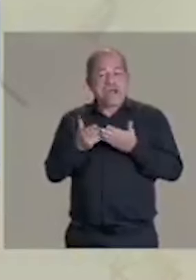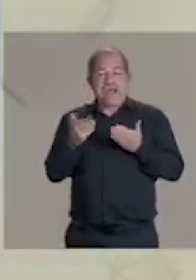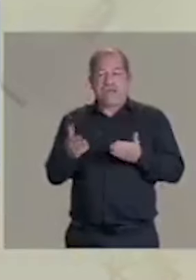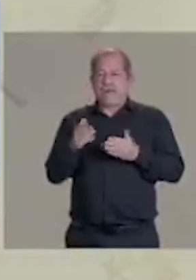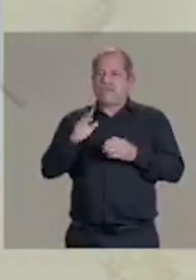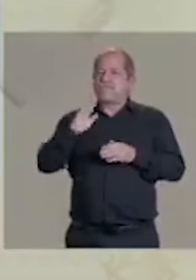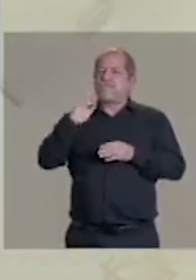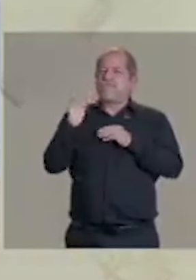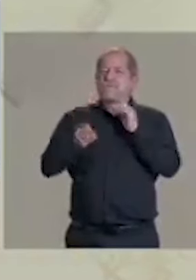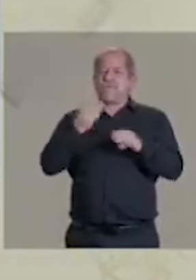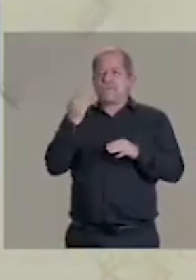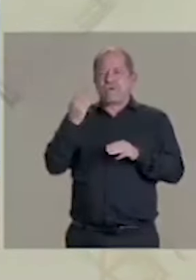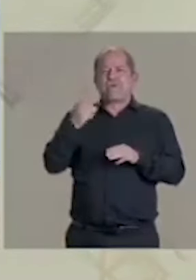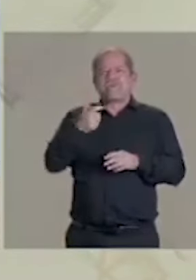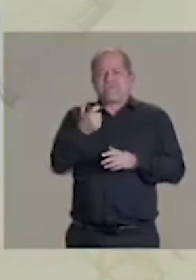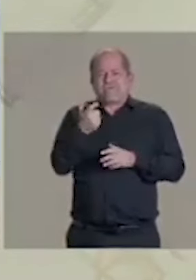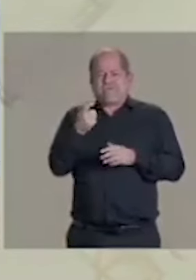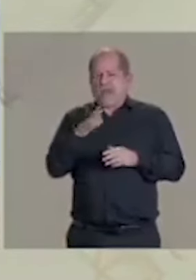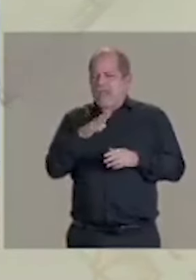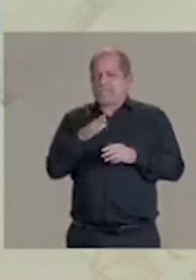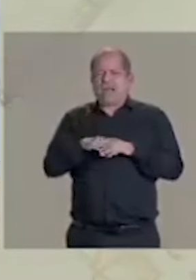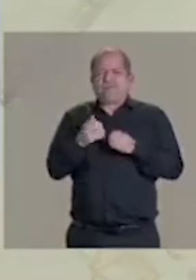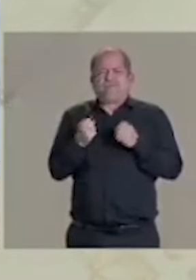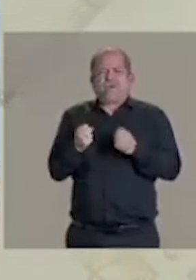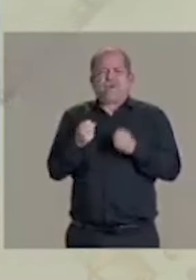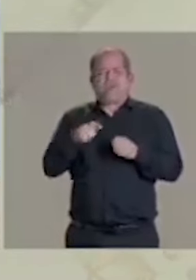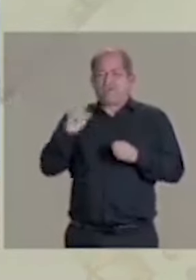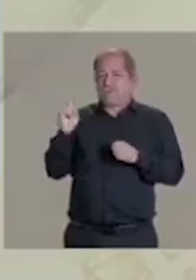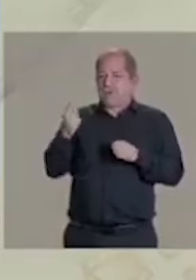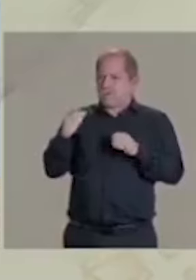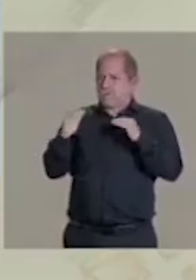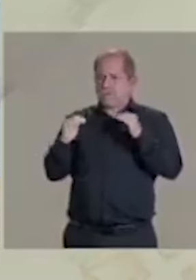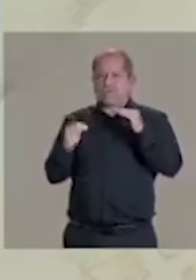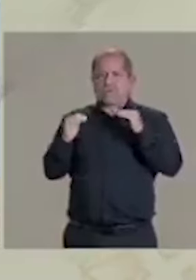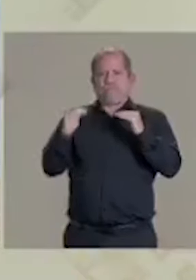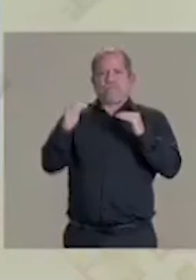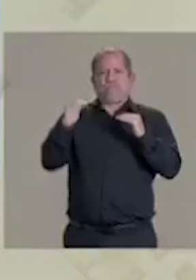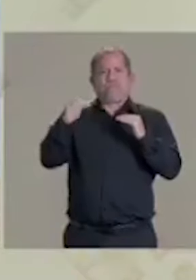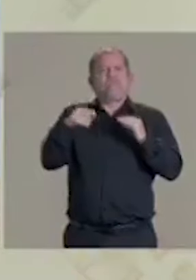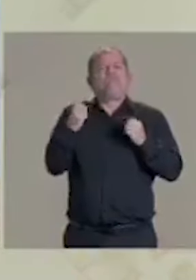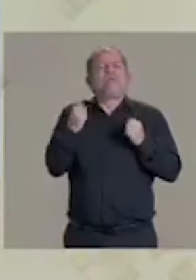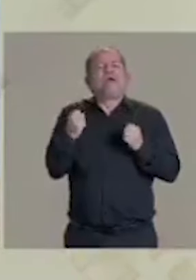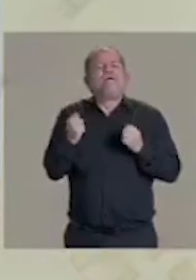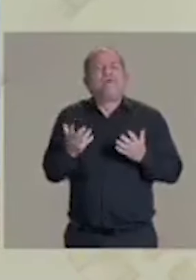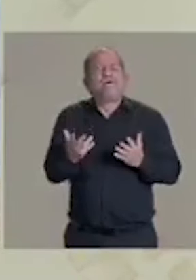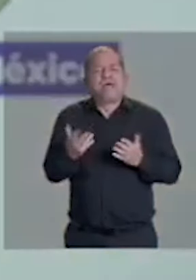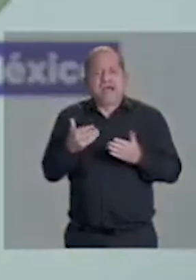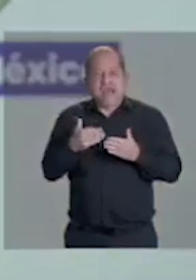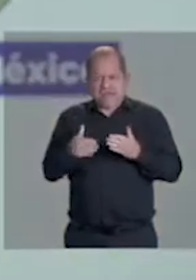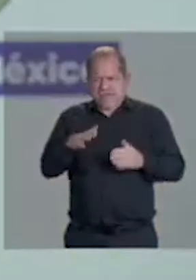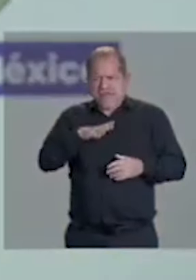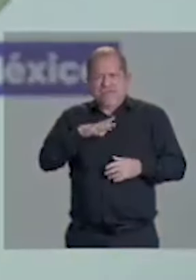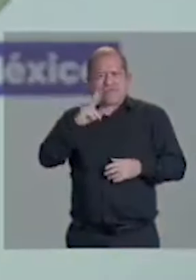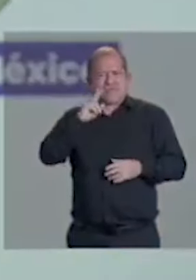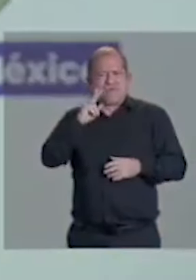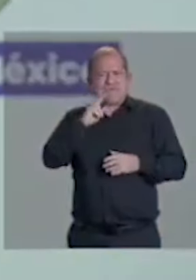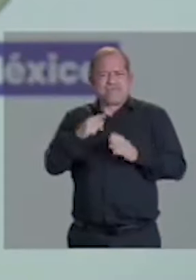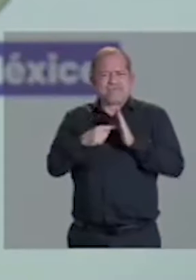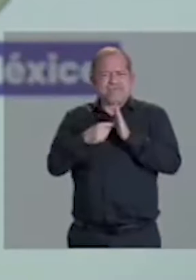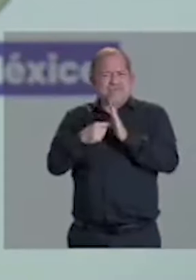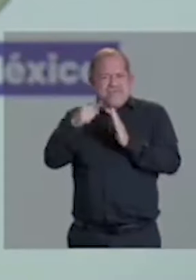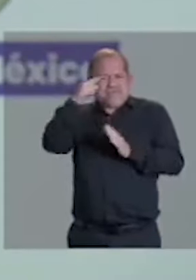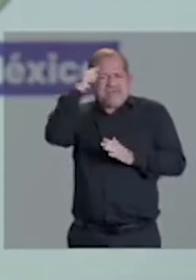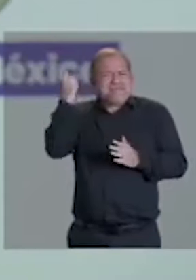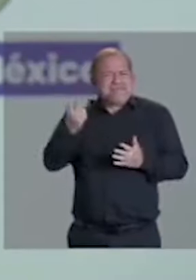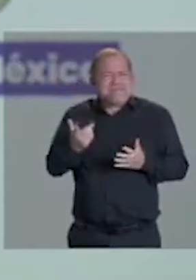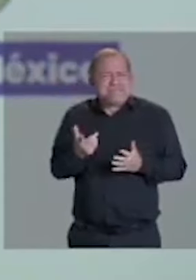el mundo. Es decir, con la cuarta transformación hay resultados y están a la vista, los pueden ver incluso en